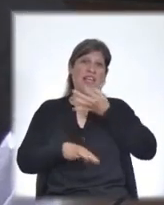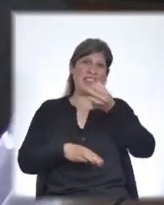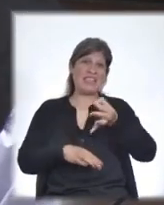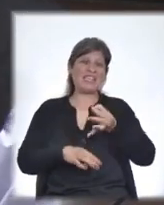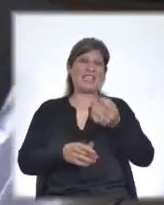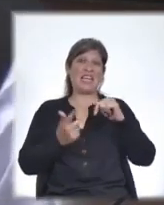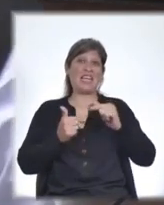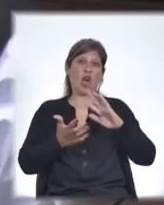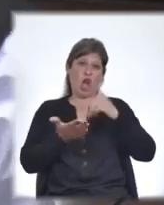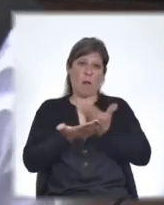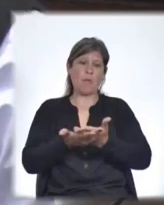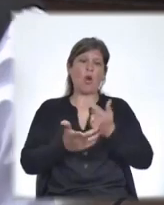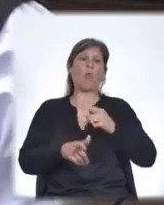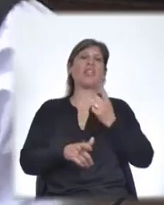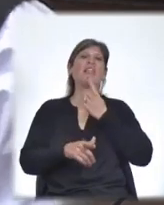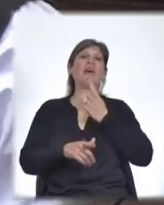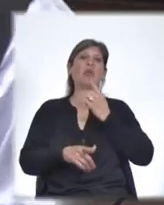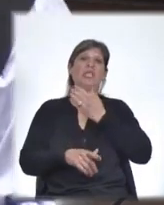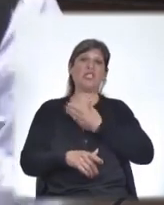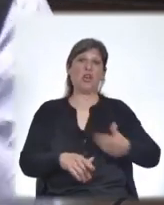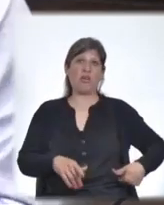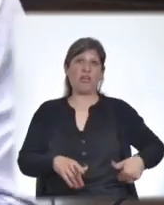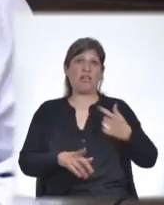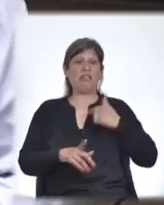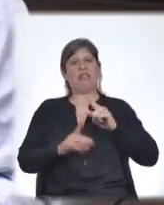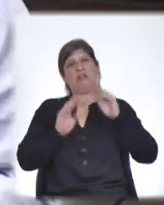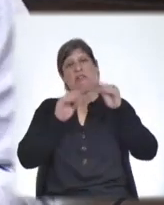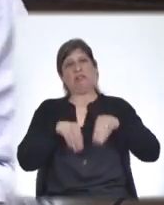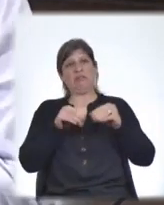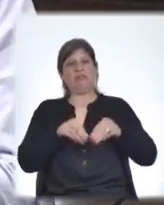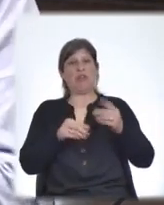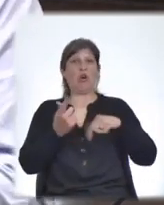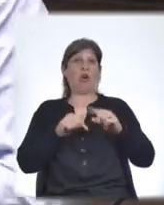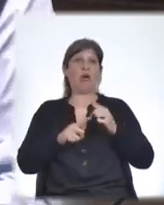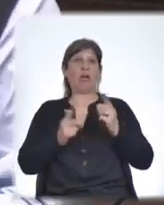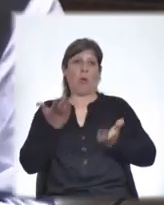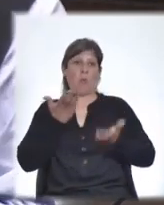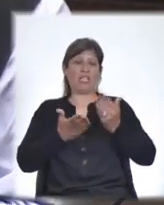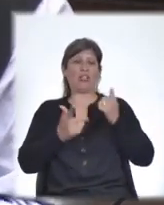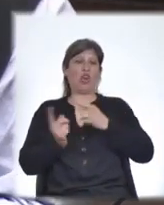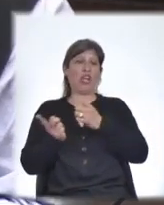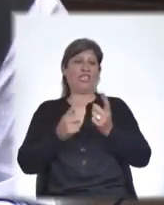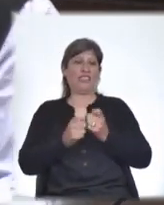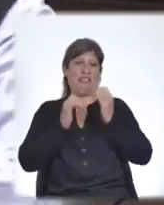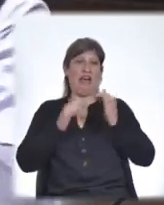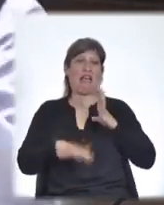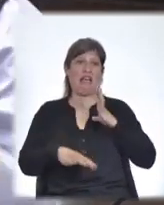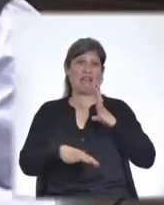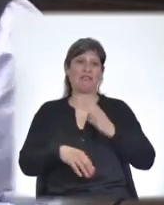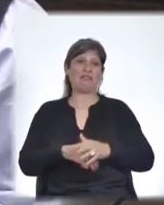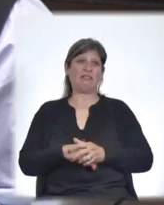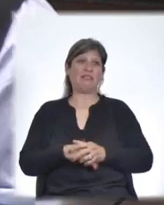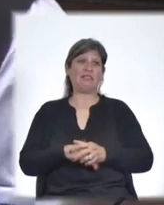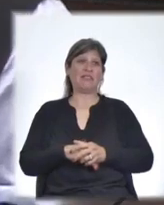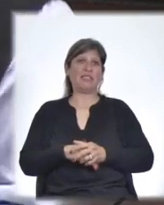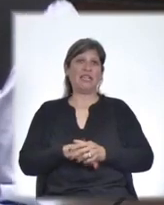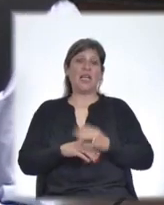las propuestas y las políticas del gobierno han sido muy escasas para las necesidades que tienen. Miremos